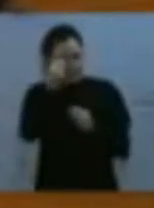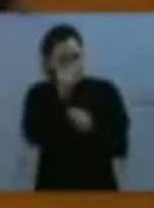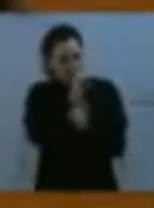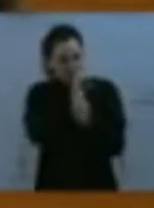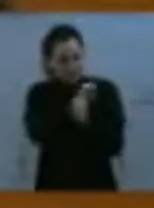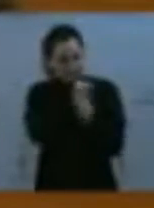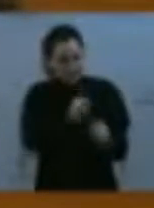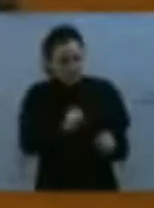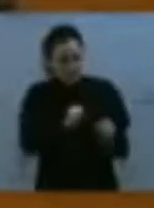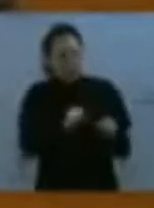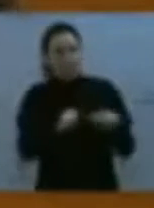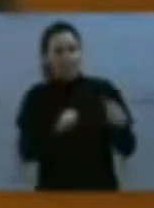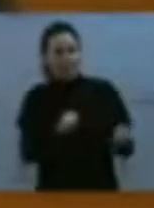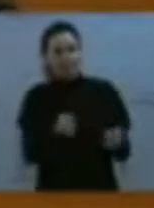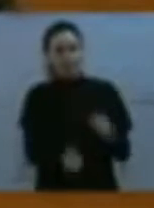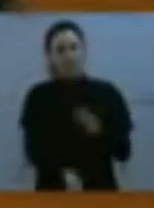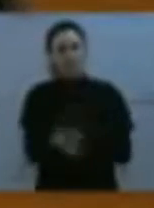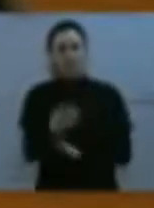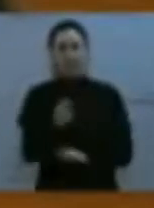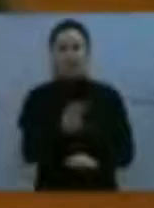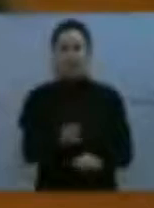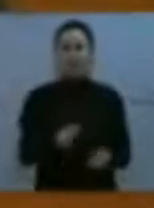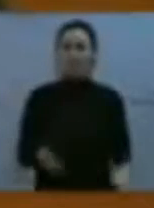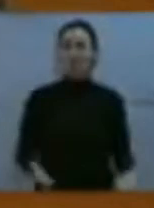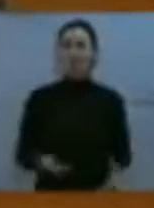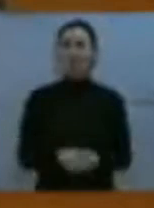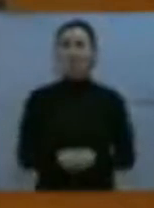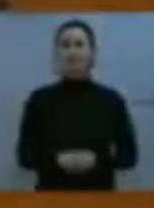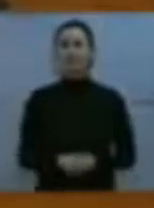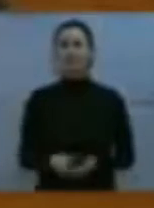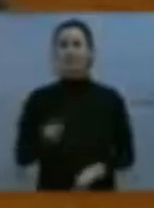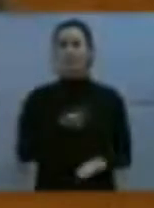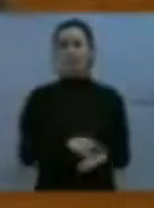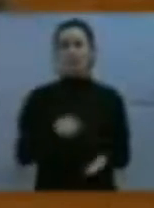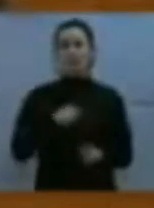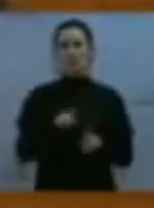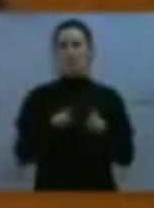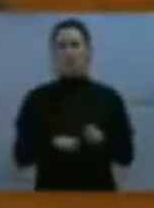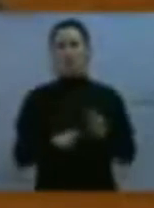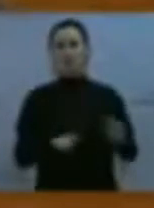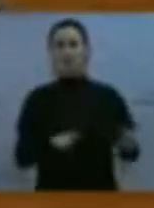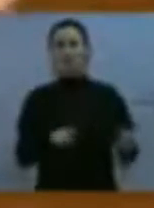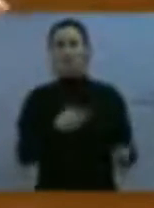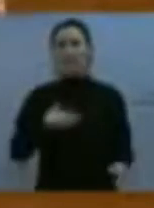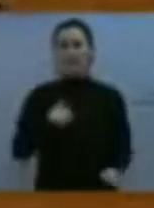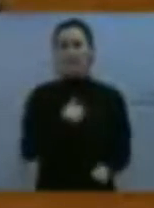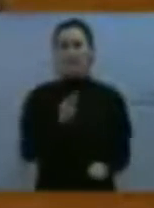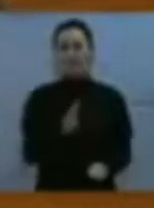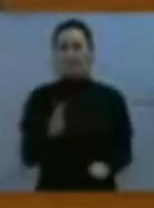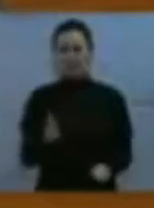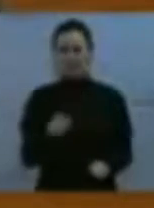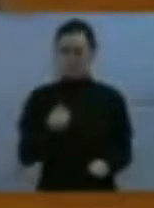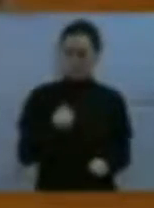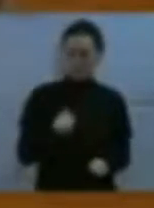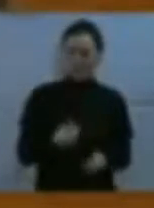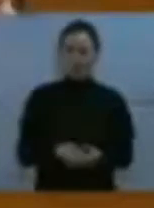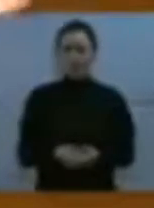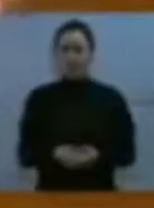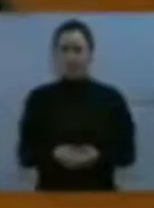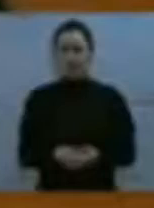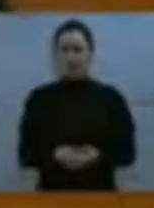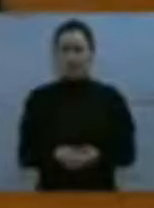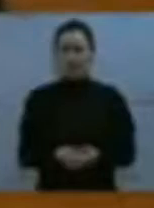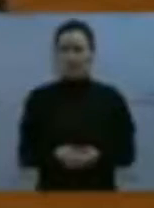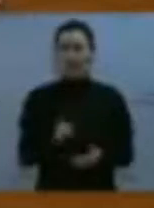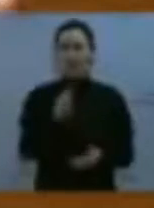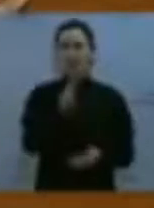presidente, cuando yo le formulaba esta pregunta en nombre del Grupo Parlamentario Popular, no me estaba refiriendo al 28 de abril, me estaba refiriendo